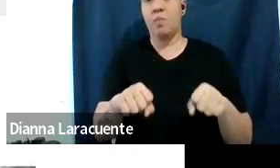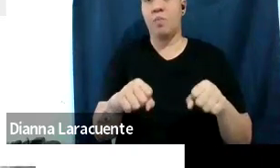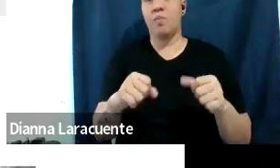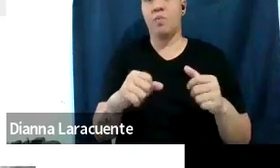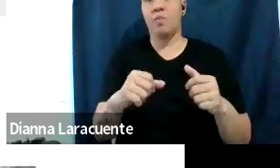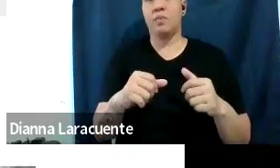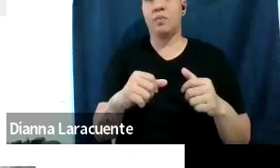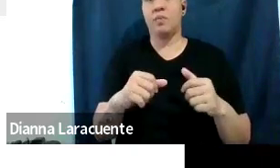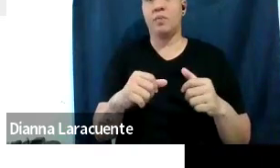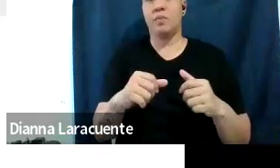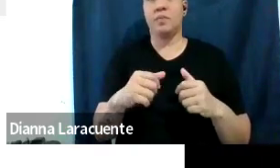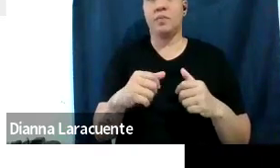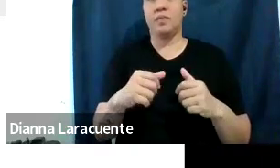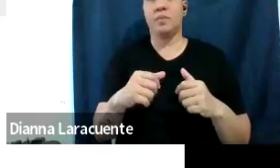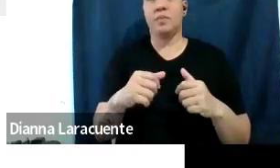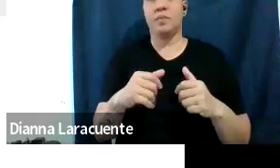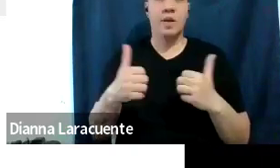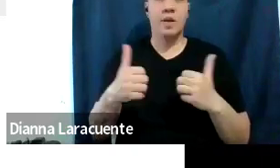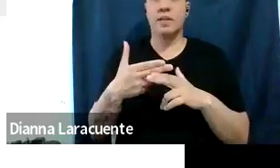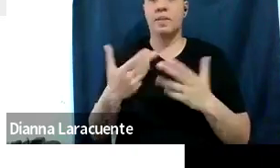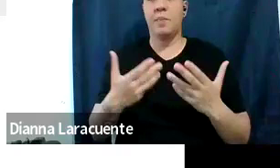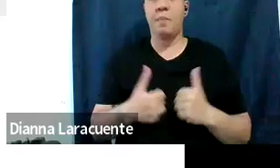¿cómo es que se llama?